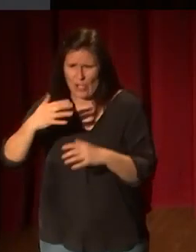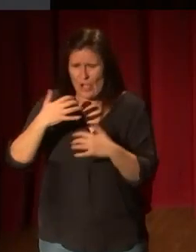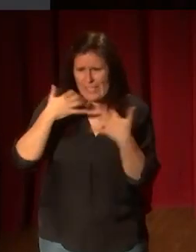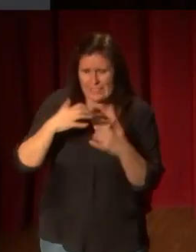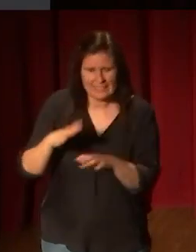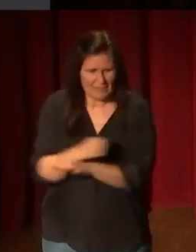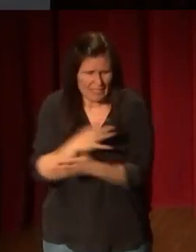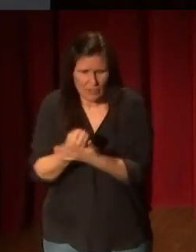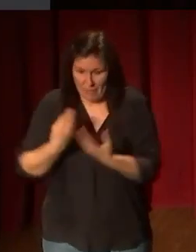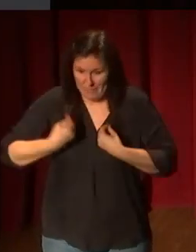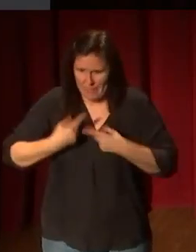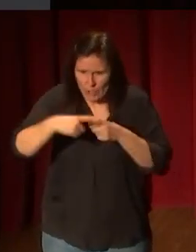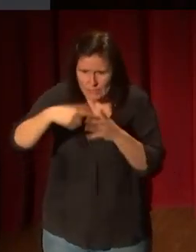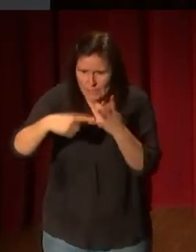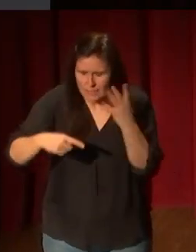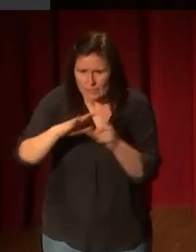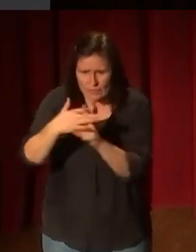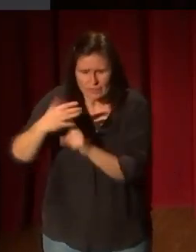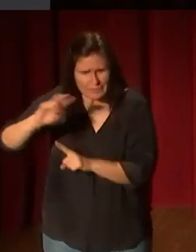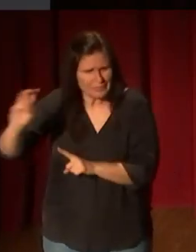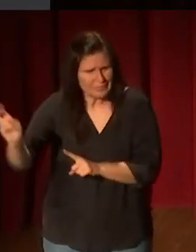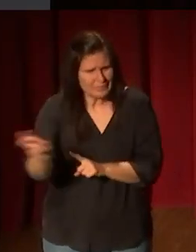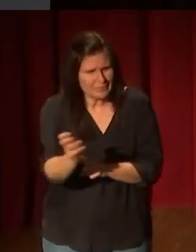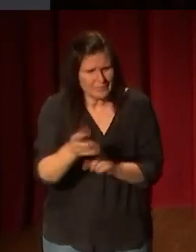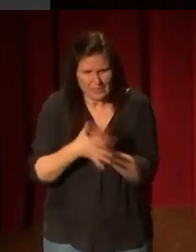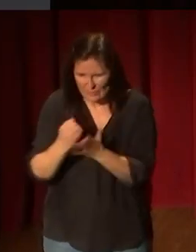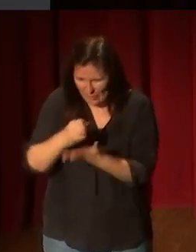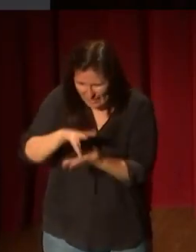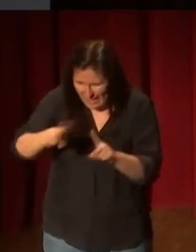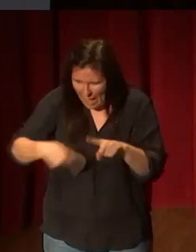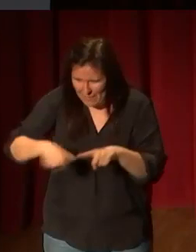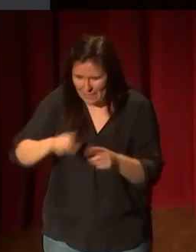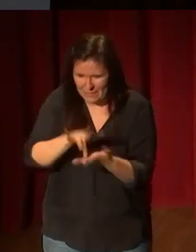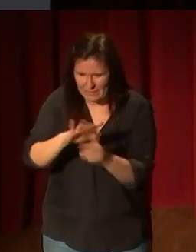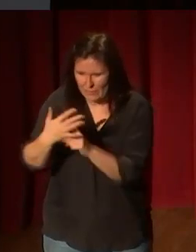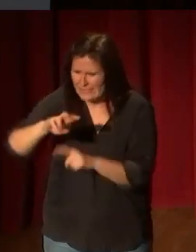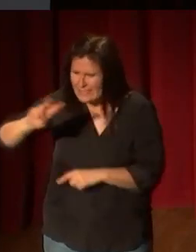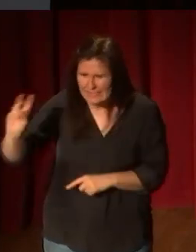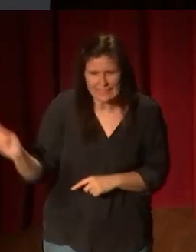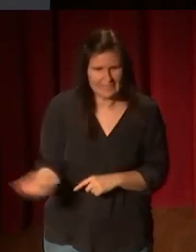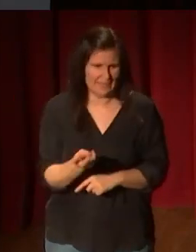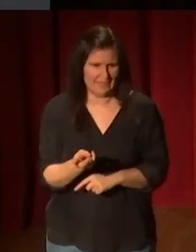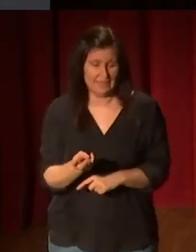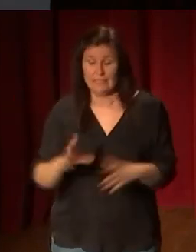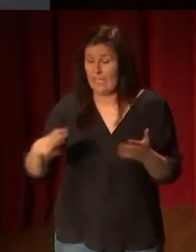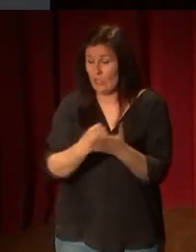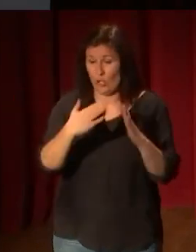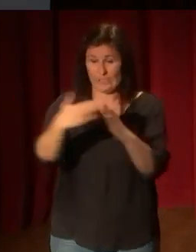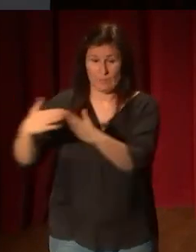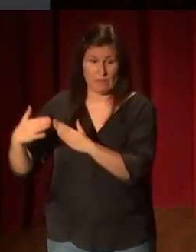la vida se concentraba en las nuevas viviendas de la plaza mayor de madrid todos los inmuebles